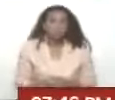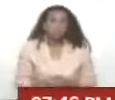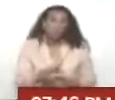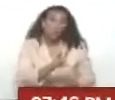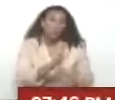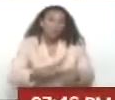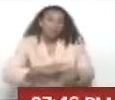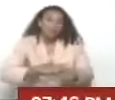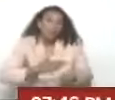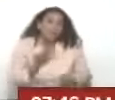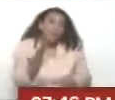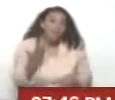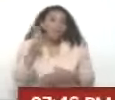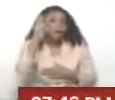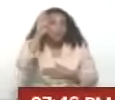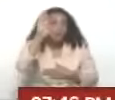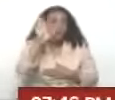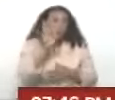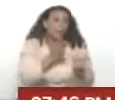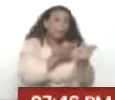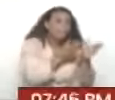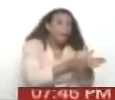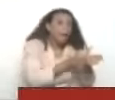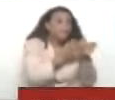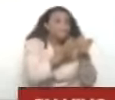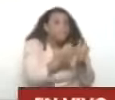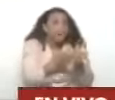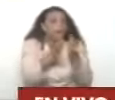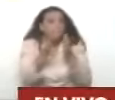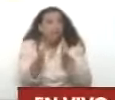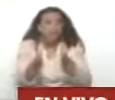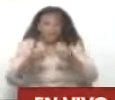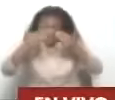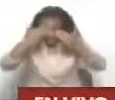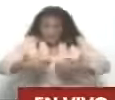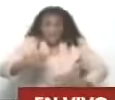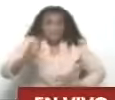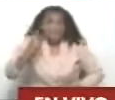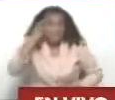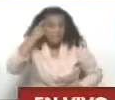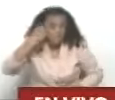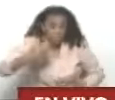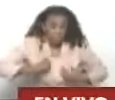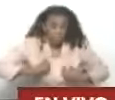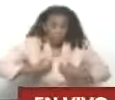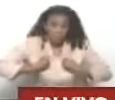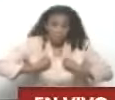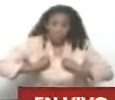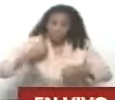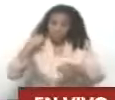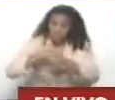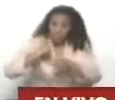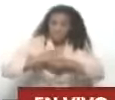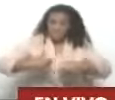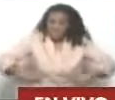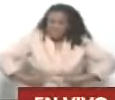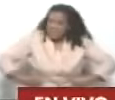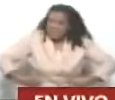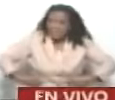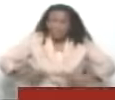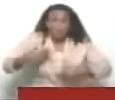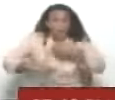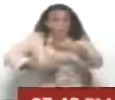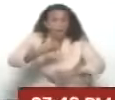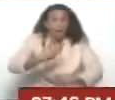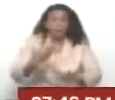Pudiéramos decir que el futuro tiene etapas, pero ya el presente de cambios, de transformaciones, de trabajo, de sacrificio, de avance,